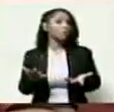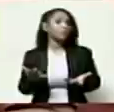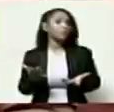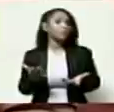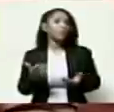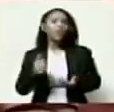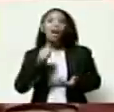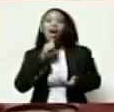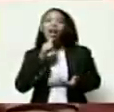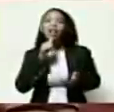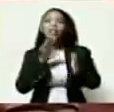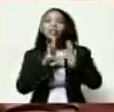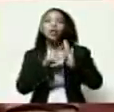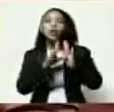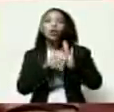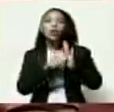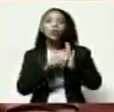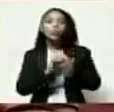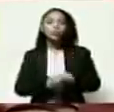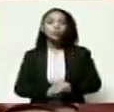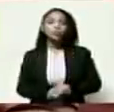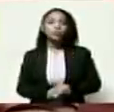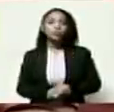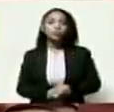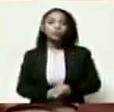¿A quién se los robo?